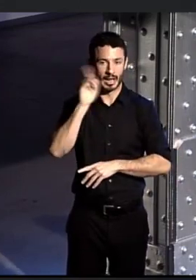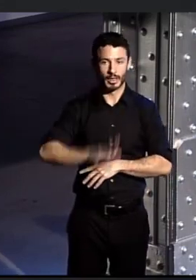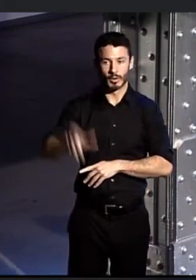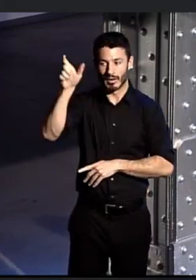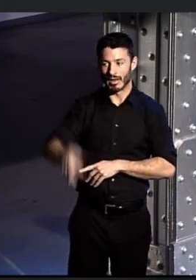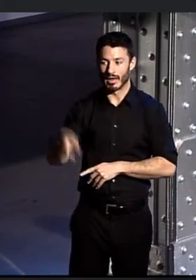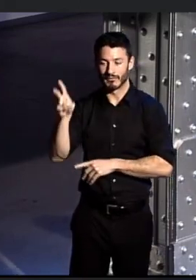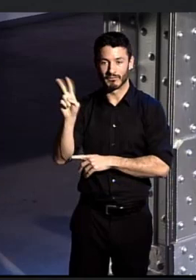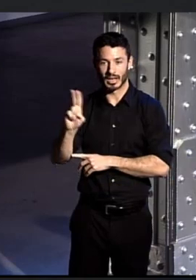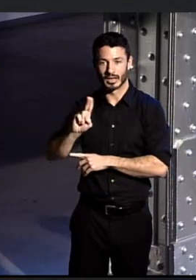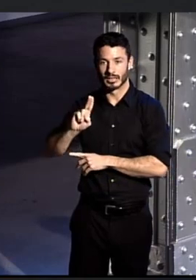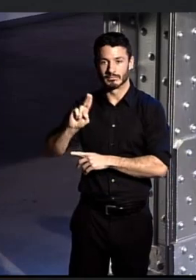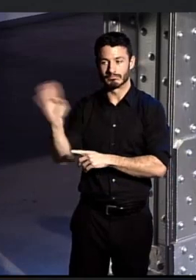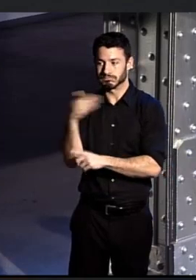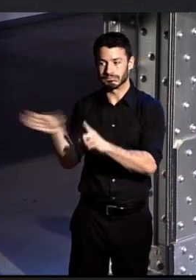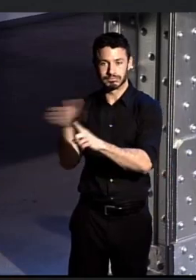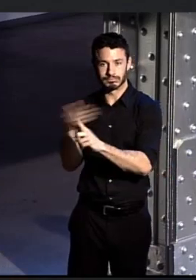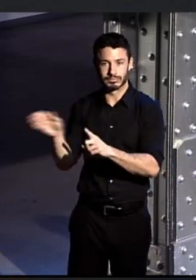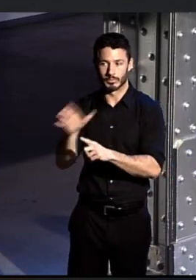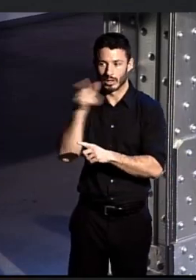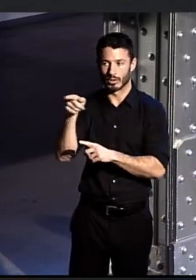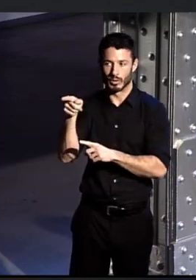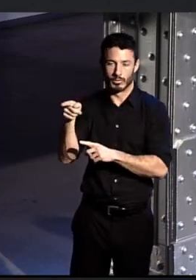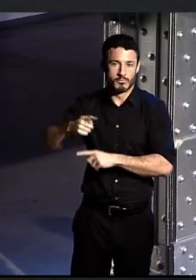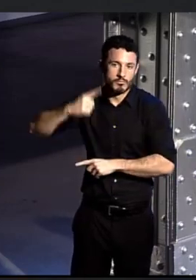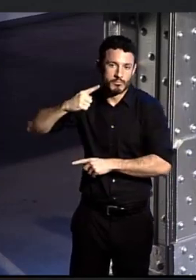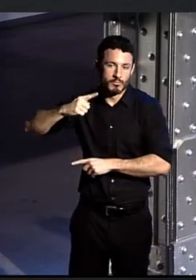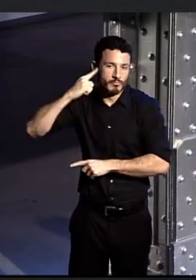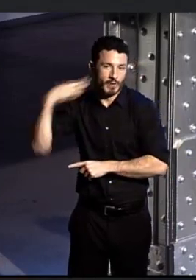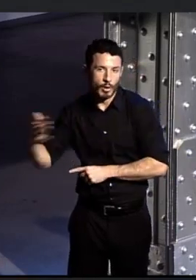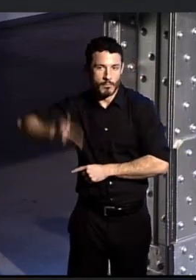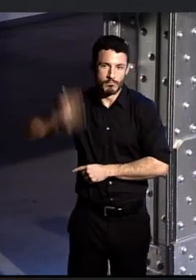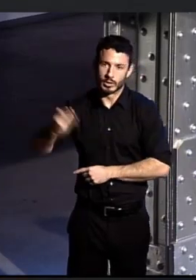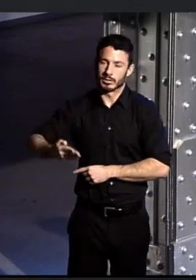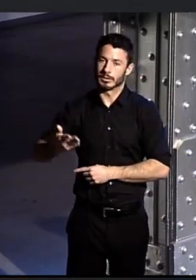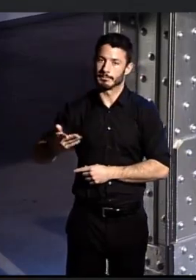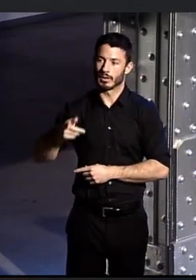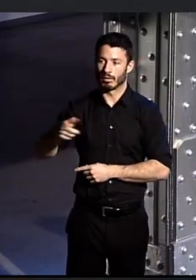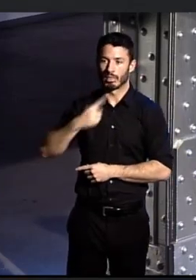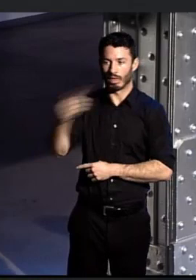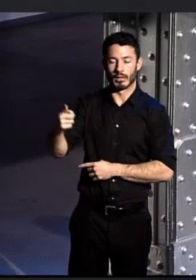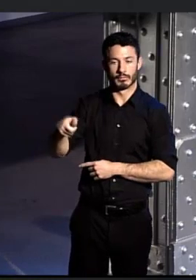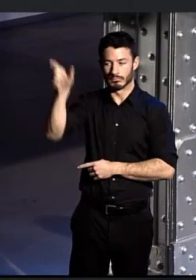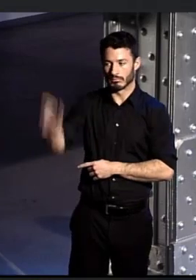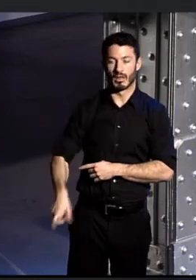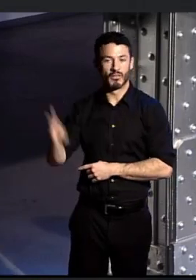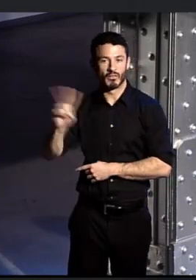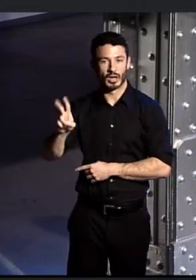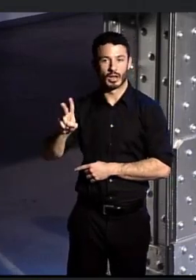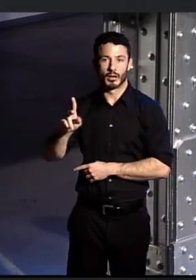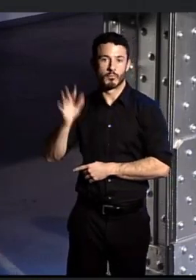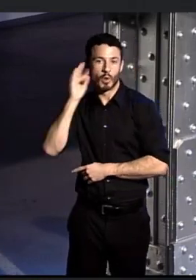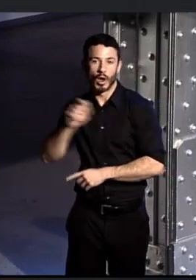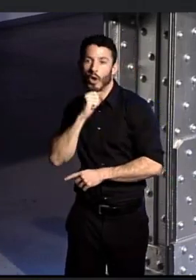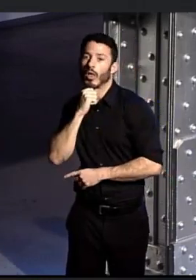realmente pues está en el cielo de la eternidad literaria. Entonces no se puede decir, pues Verne es un misógino, ya está, no se puede terminar aquí ningún